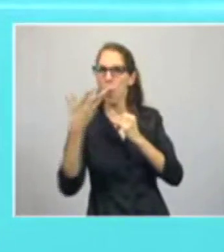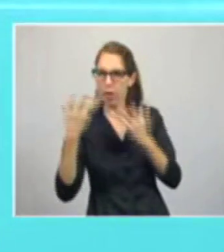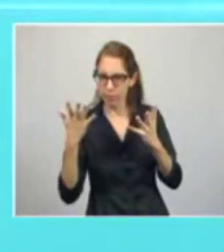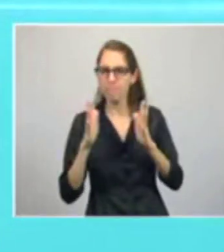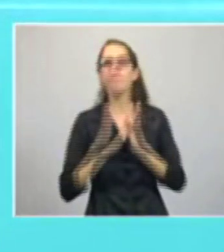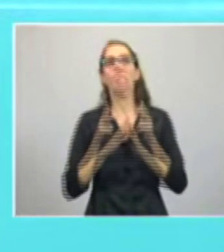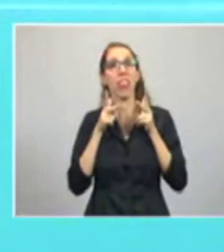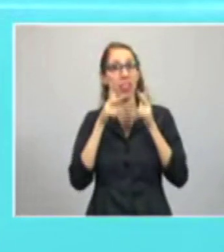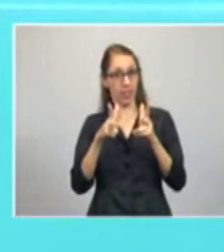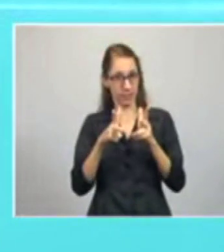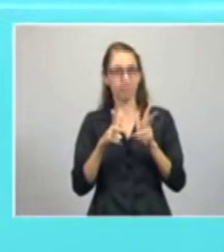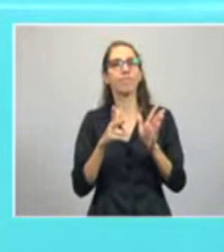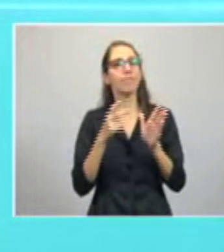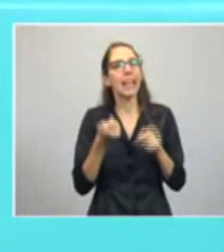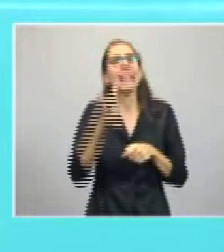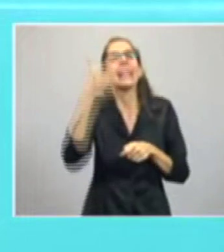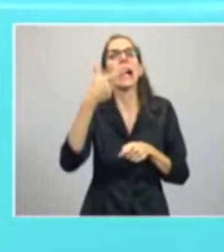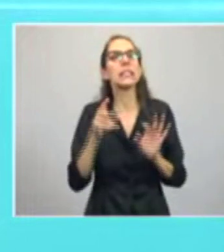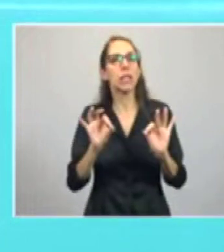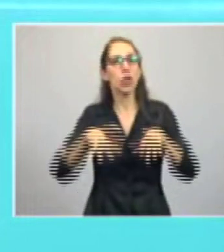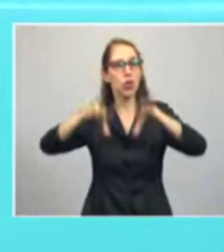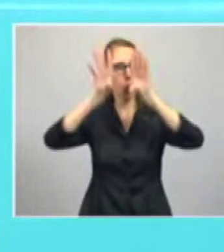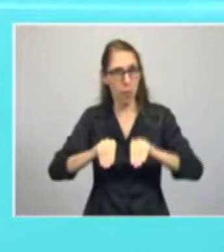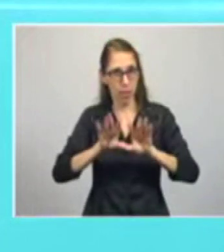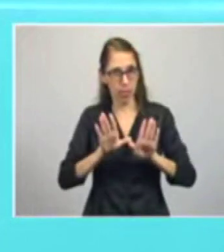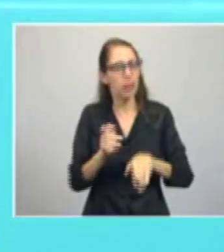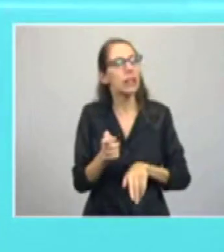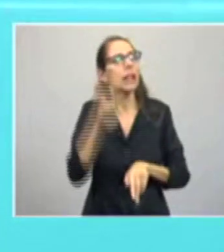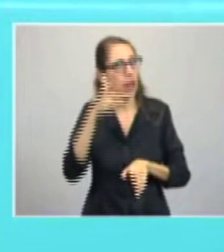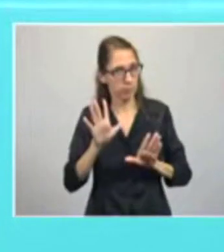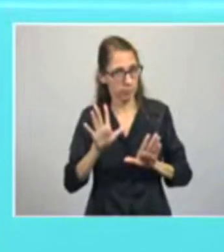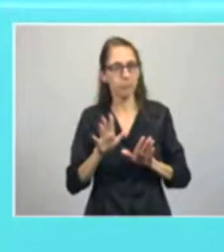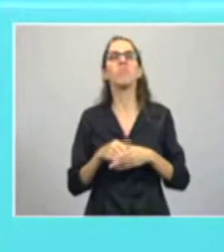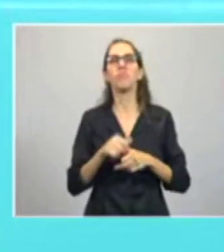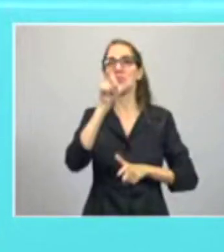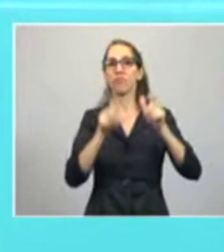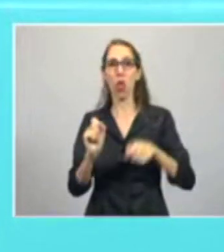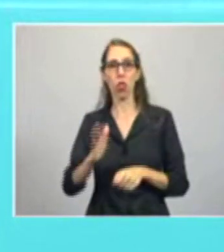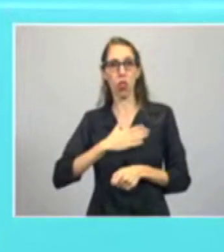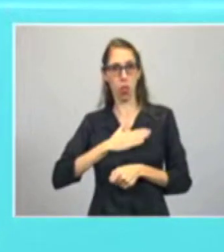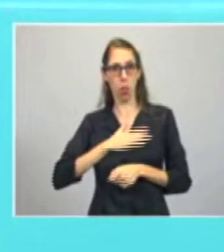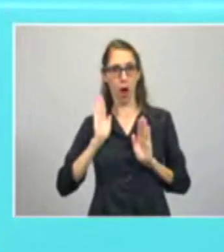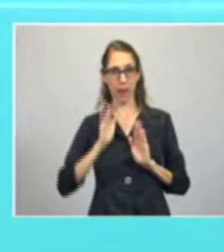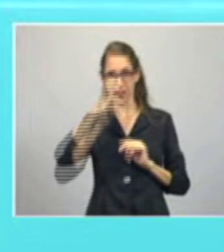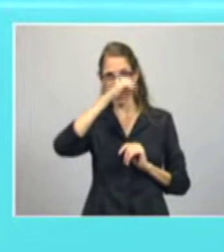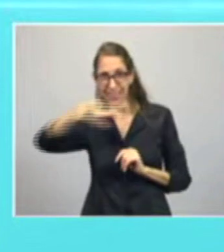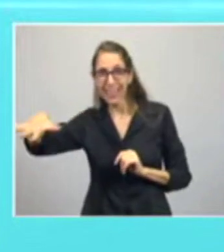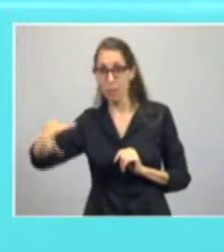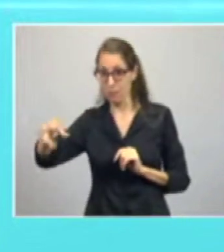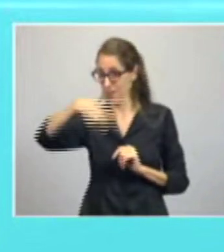la totalidad, digo de nuevo, prácticamente la totalidad de los propietarios rurales que son quienes pagan